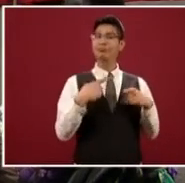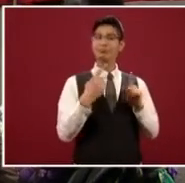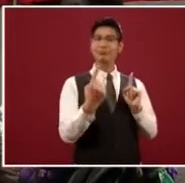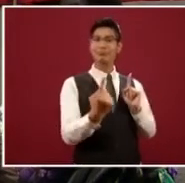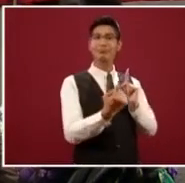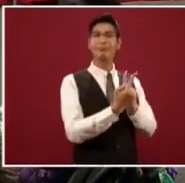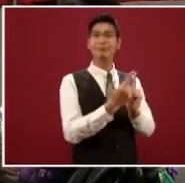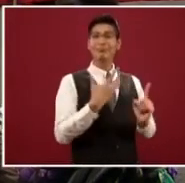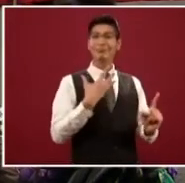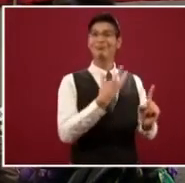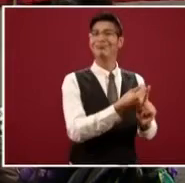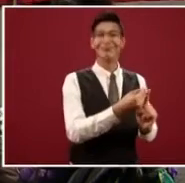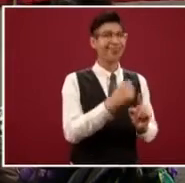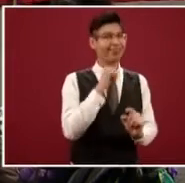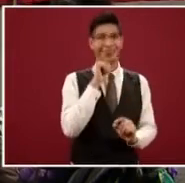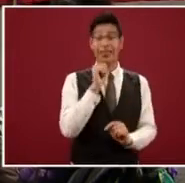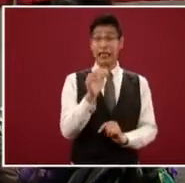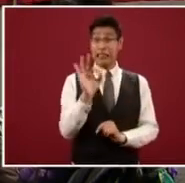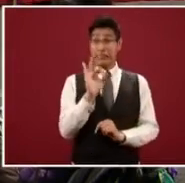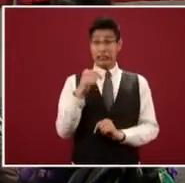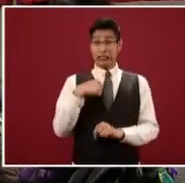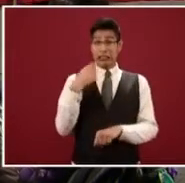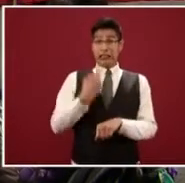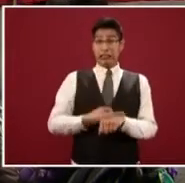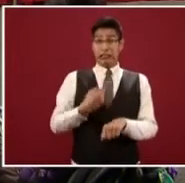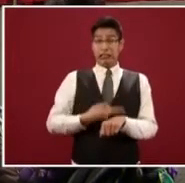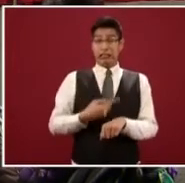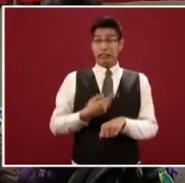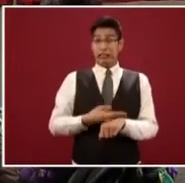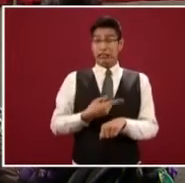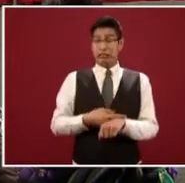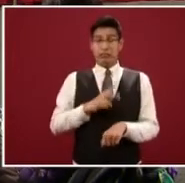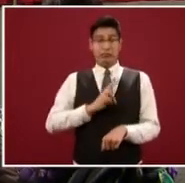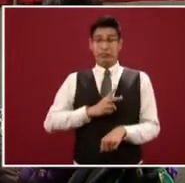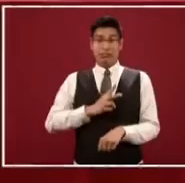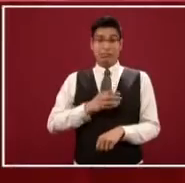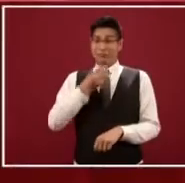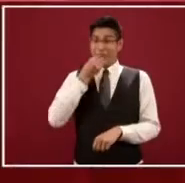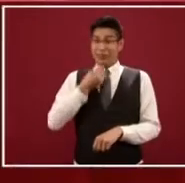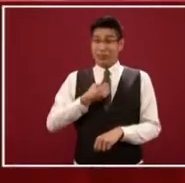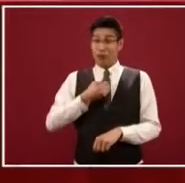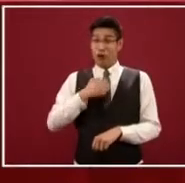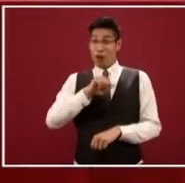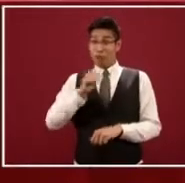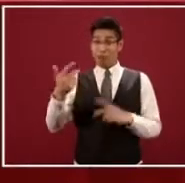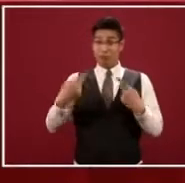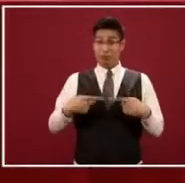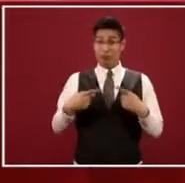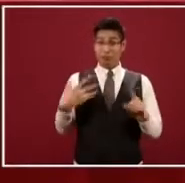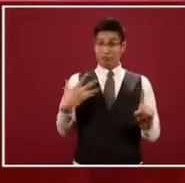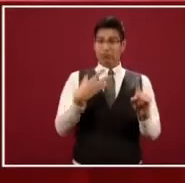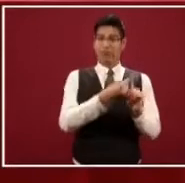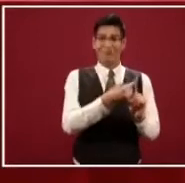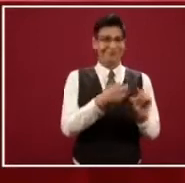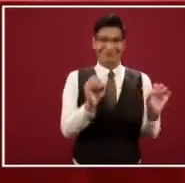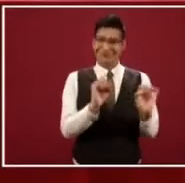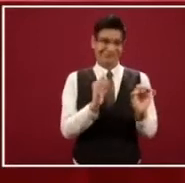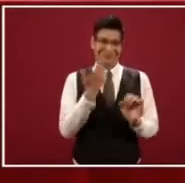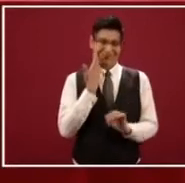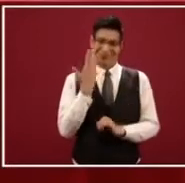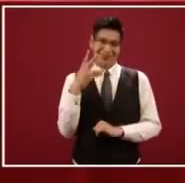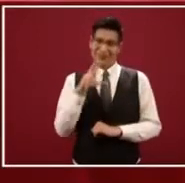Si nosotros somos quienes estamos infectados, tenemos la enfermedad y no queremos que los demás se contagien. Entonces, esta